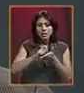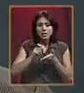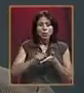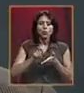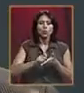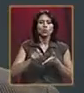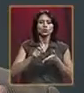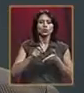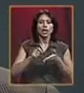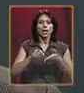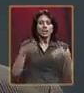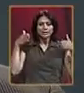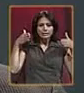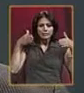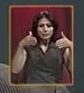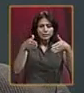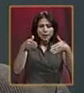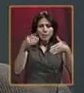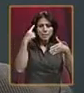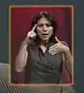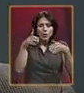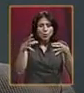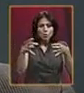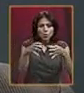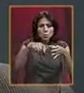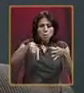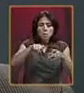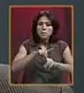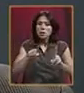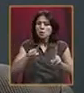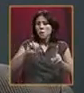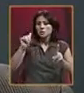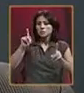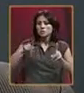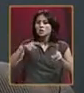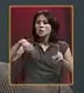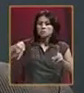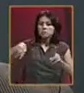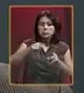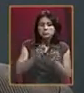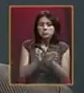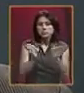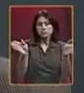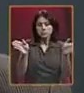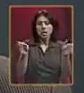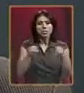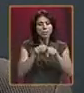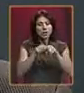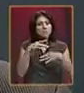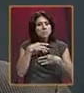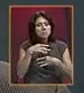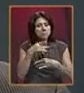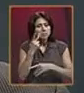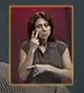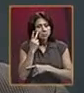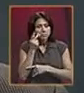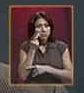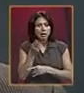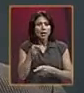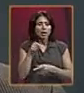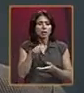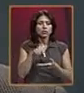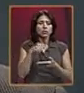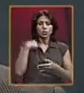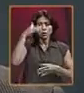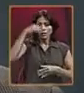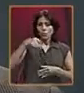lectores, televidentes, oyentes en muchos sectores. Yo creo que eso es parte de la riqueza de los procesos de formación de opinión pública en